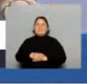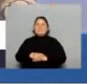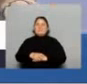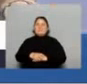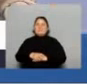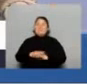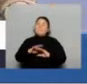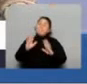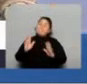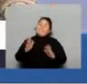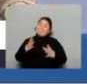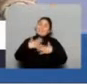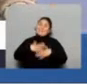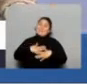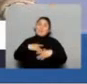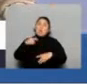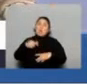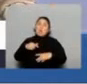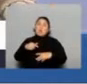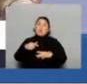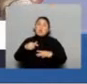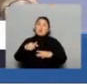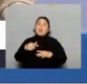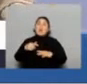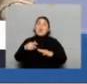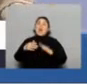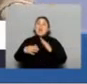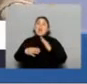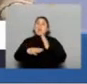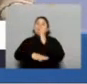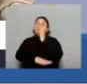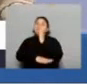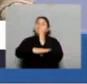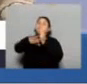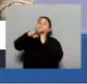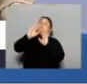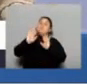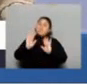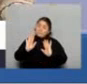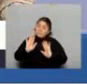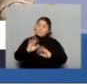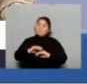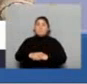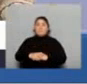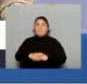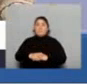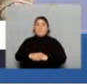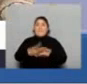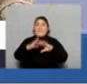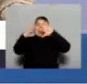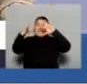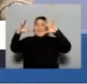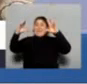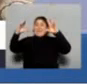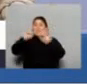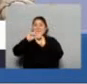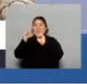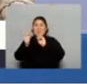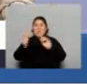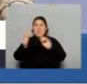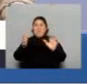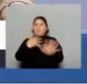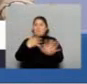porque la verdad que el pronóstico indica que aún vamos a tener estas temperaturas, ¿no? Sí, el clima está cambiante, el viento es lo que